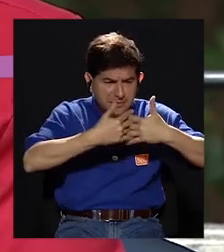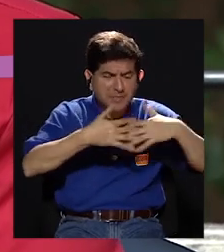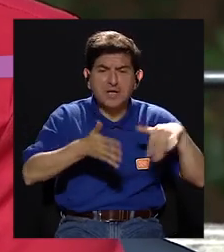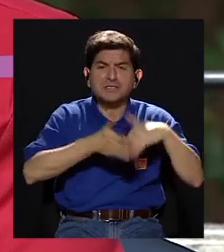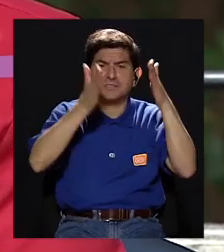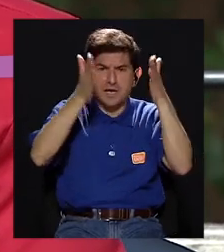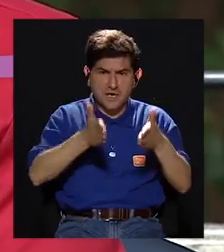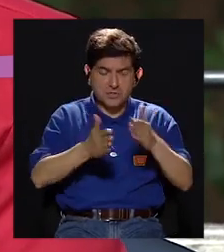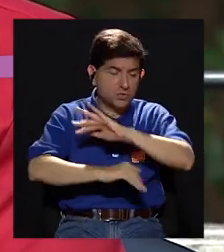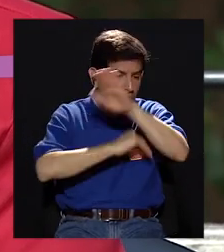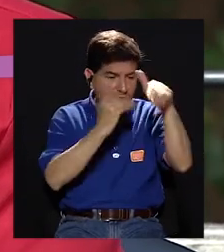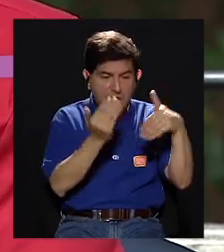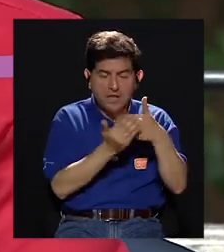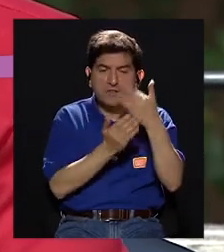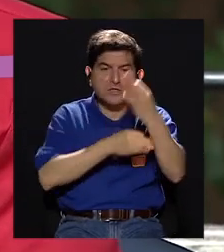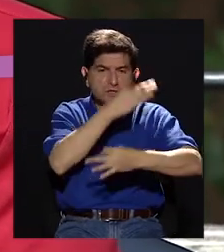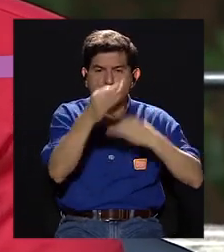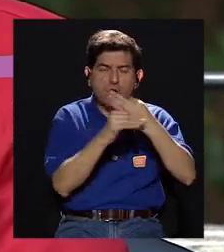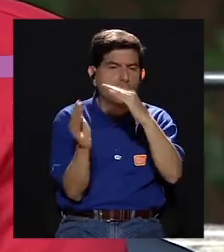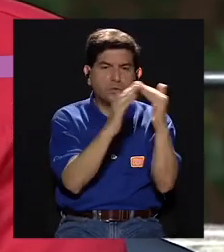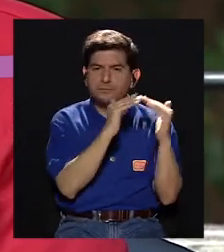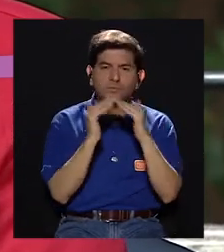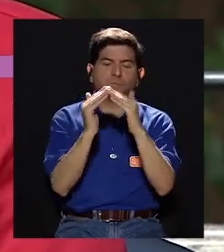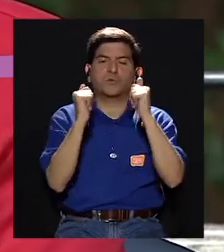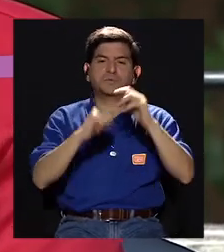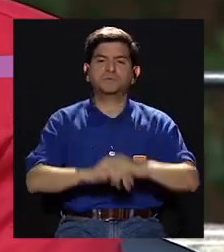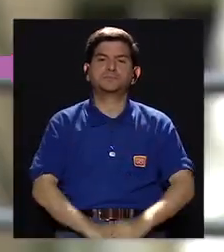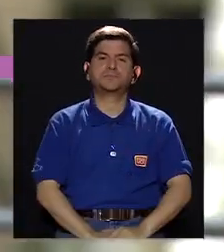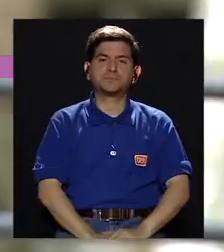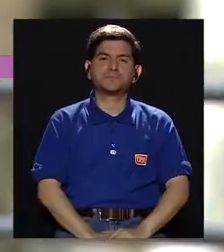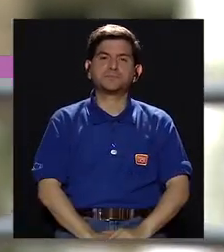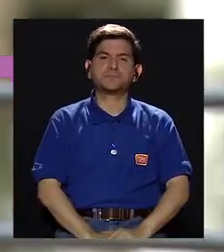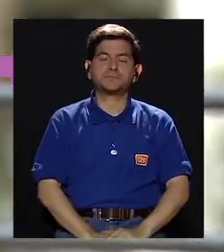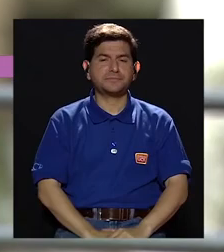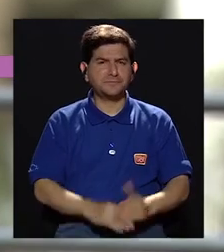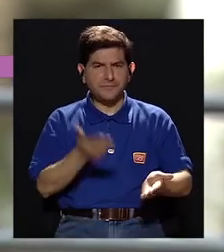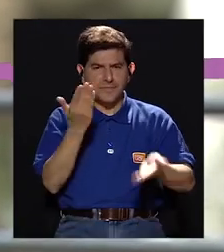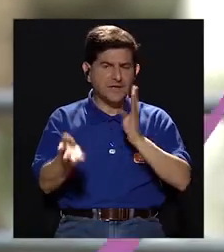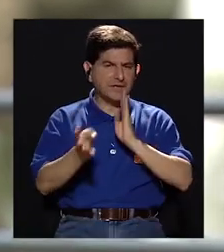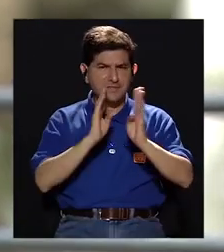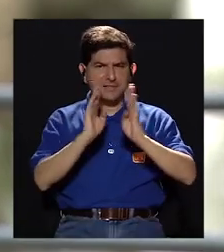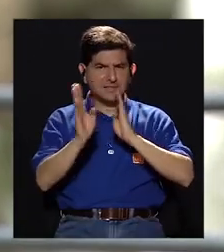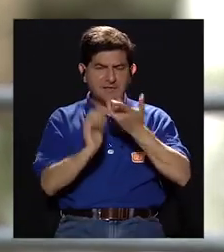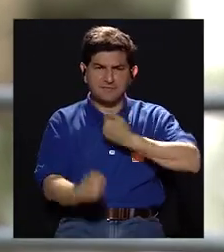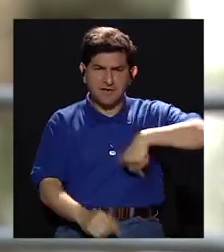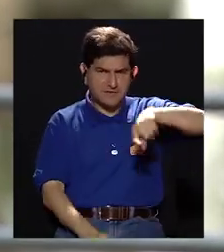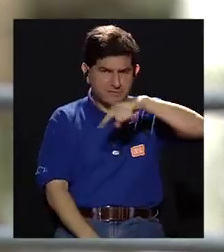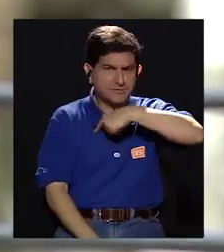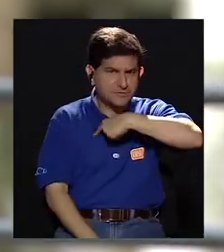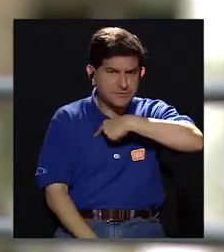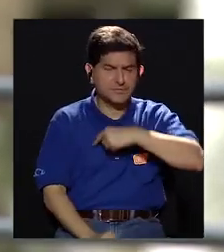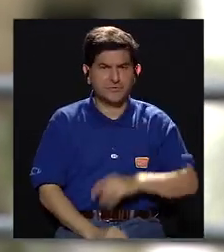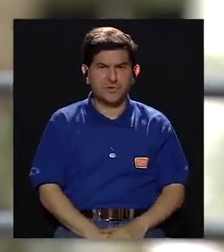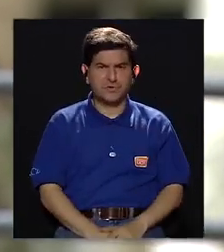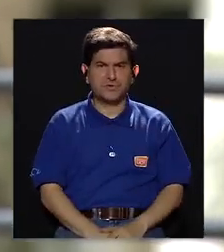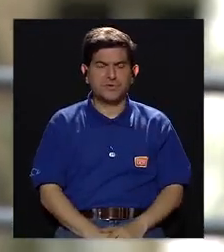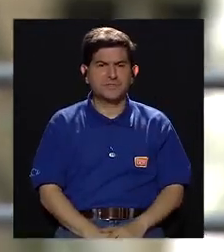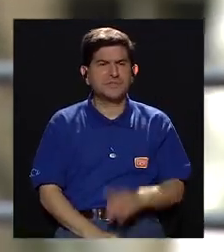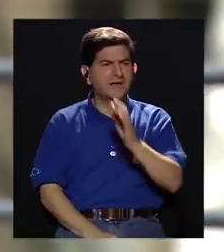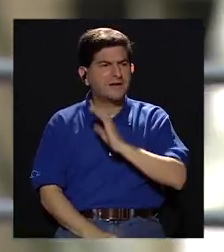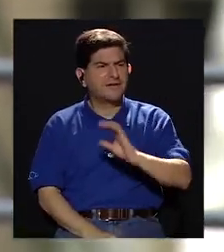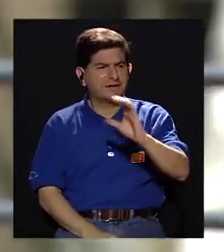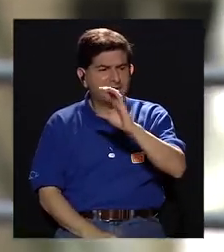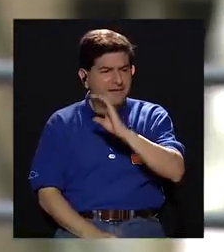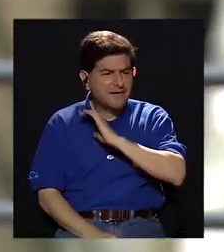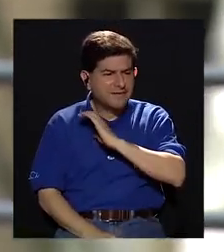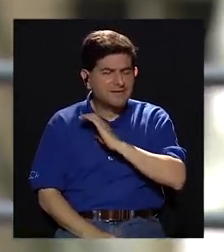en empresas, estudiantes, a todo tipo de población. Bueno, tal vez si conversamos acerca de